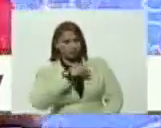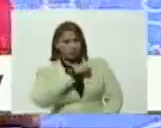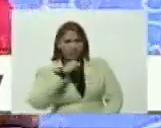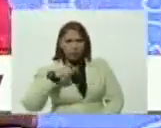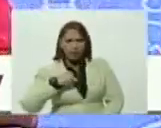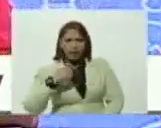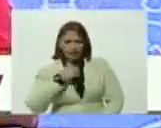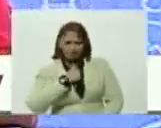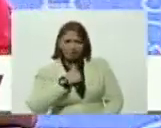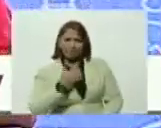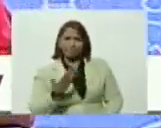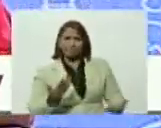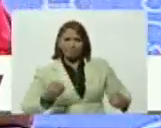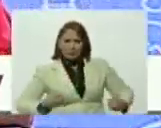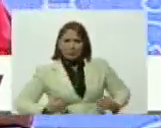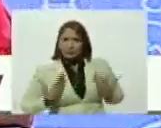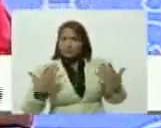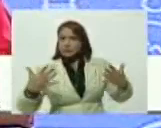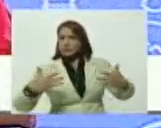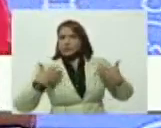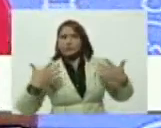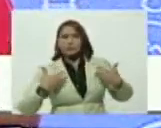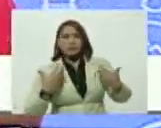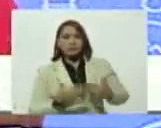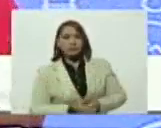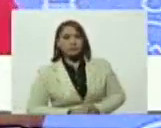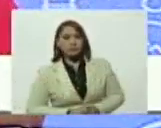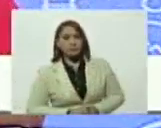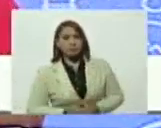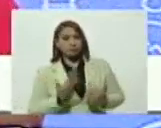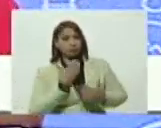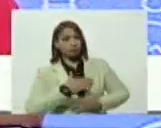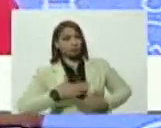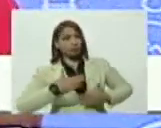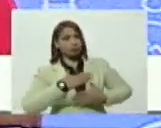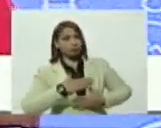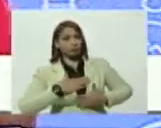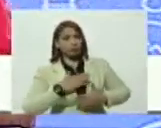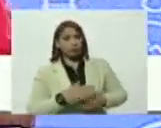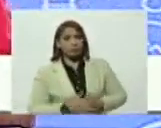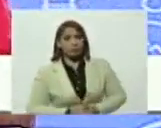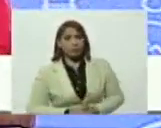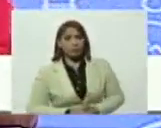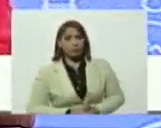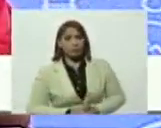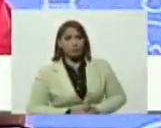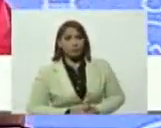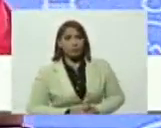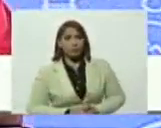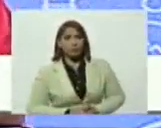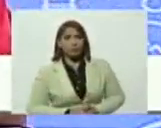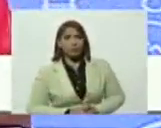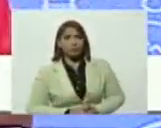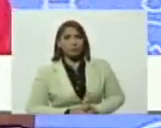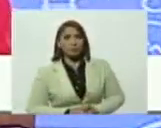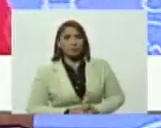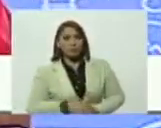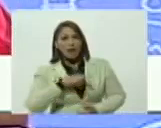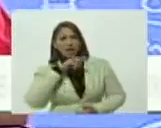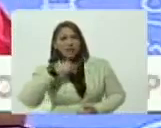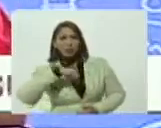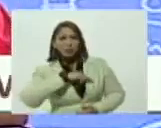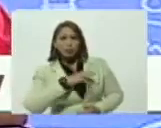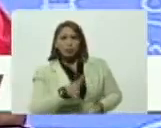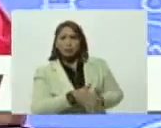da una gran alegría, me produce una gran satisfacción, porque nos habla a nosotros del